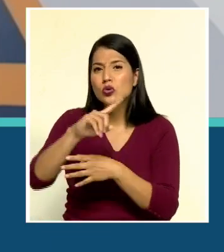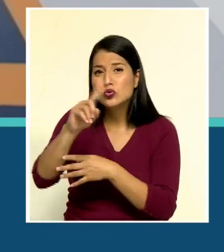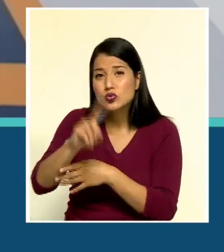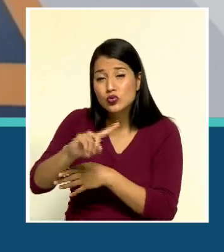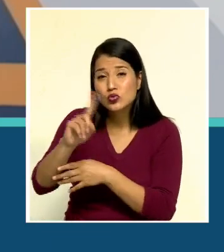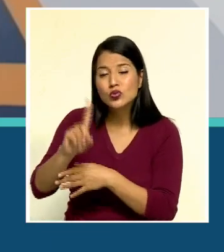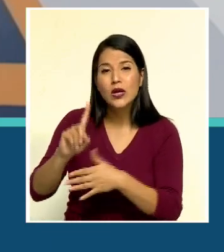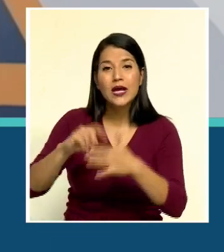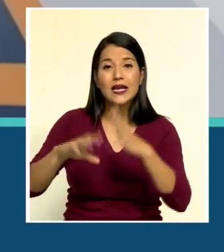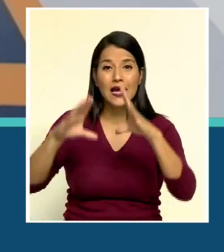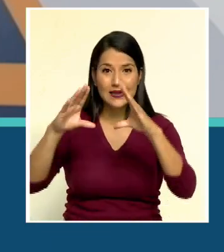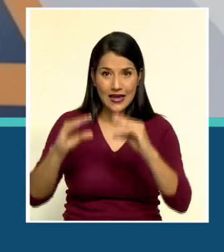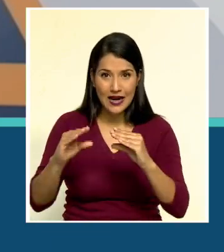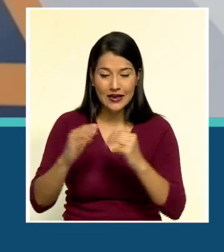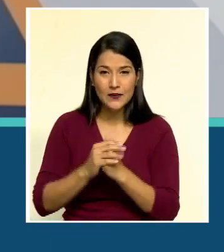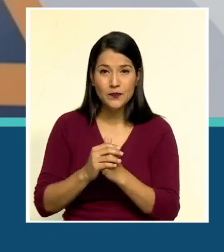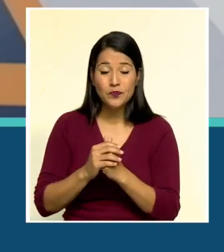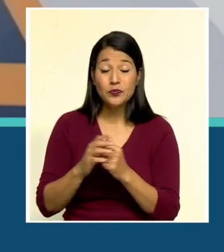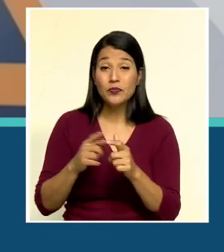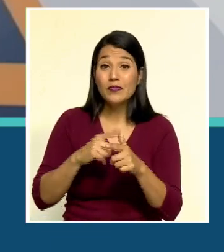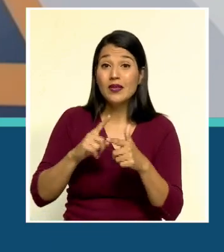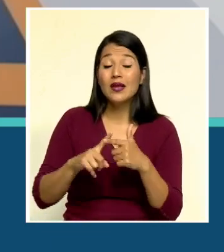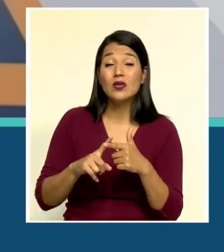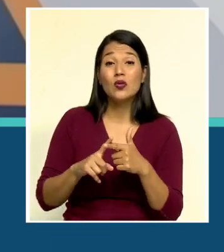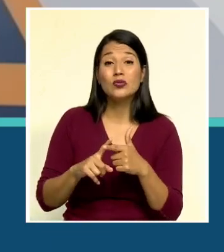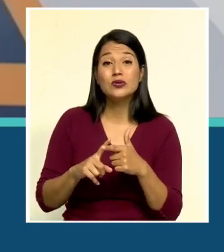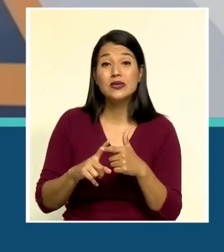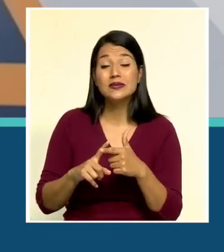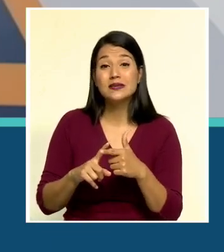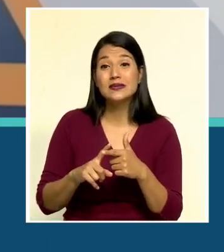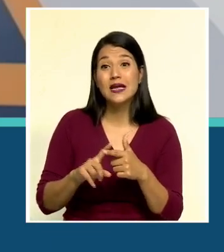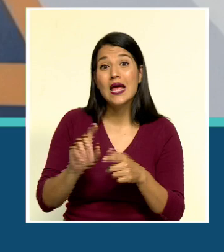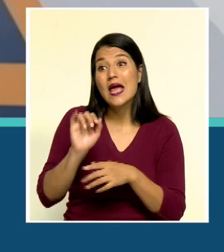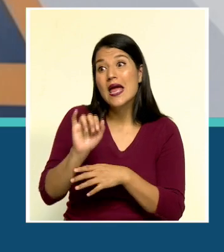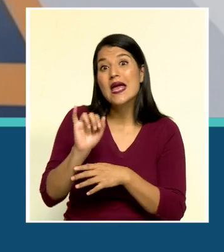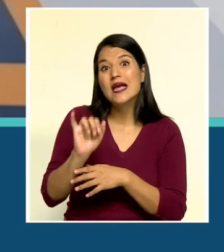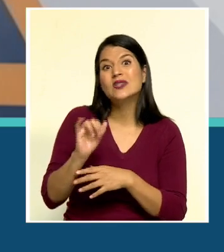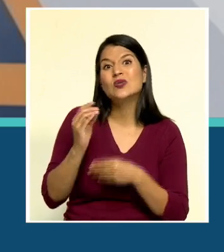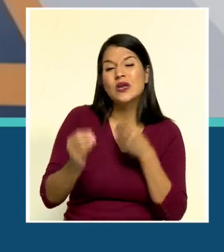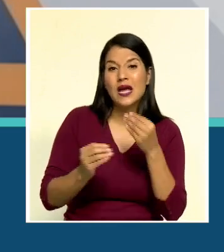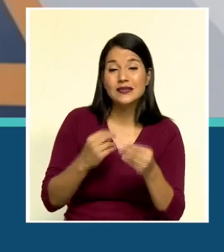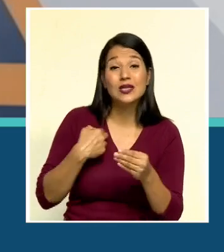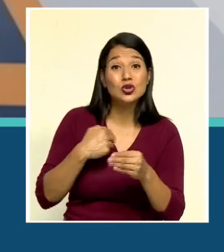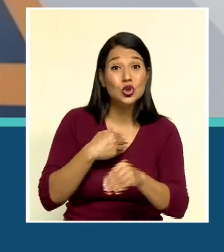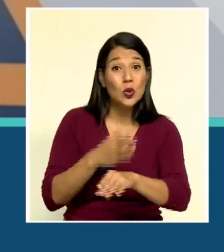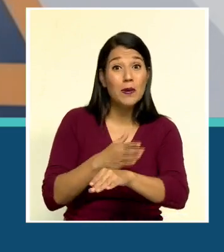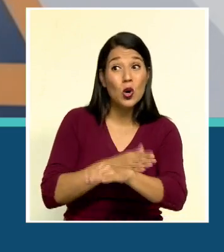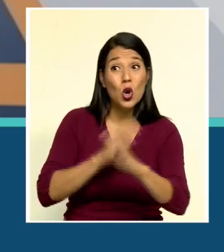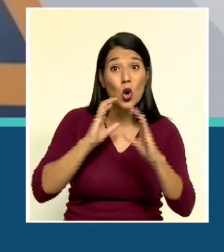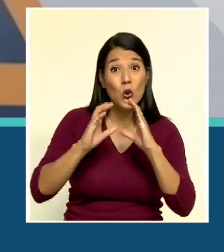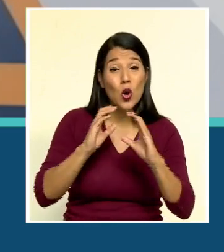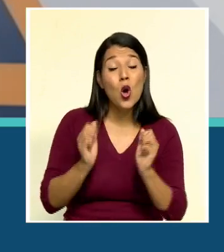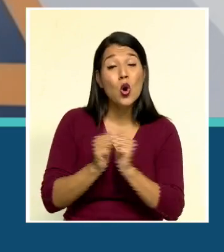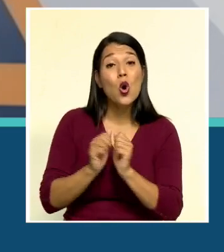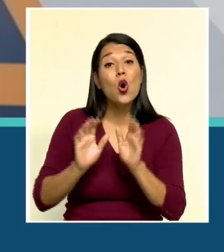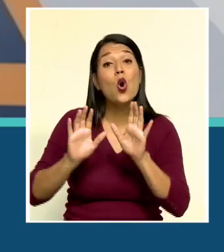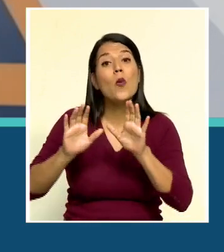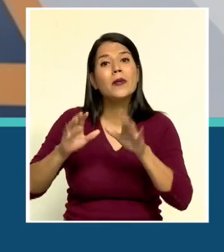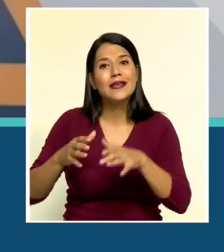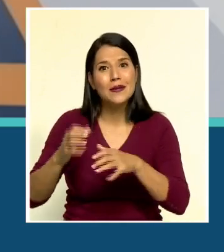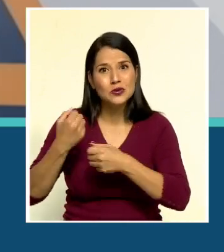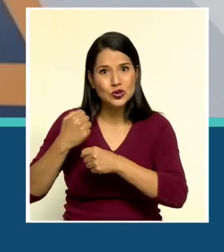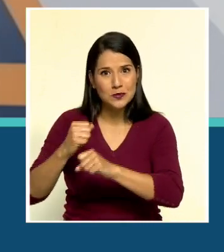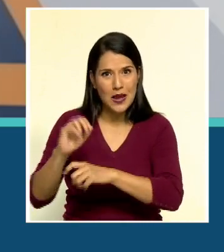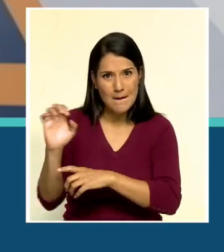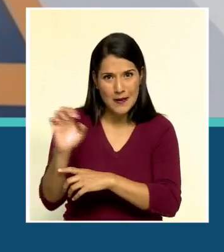tarde. Esto ha obligado a que mejoremos la comunicación con los comités municipales de emergencia, dado que hemos